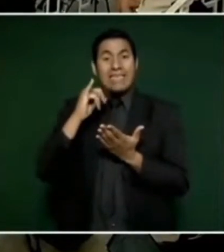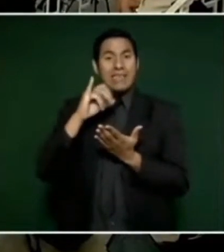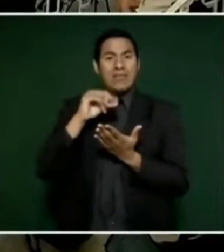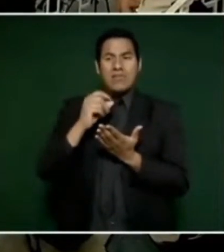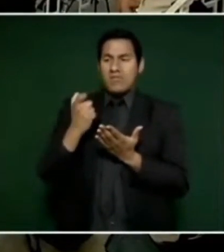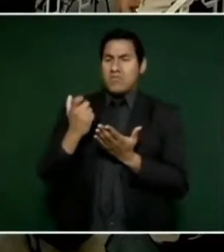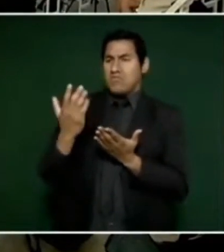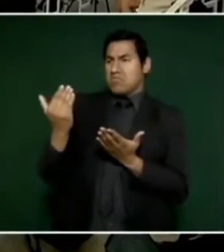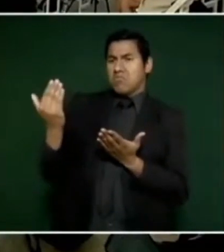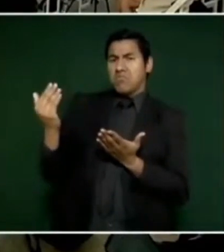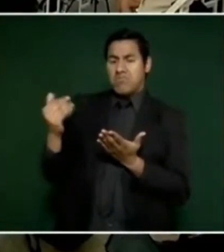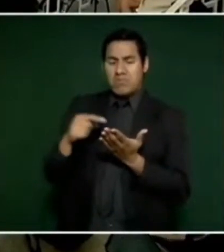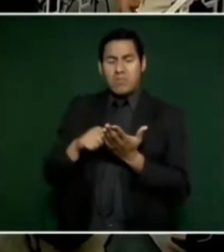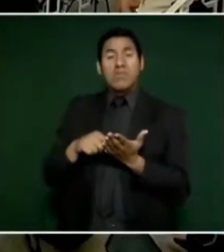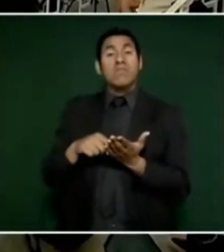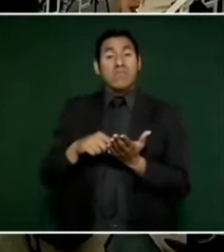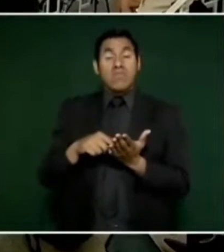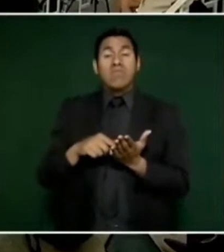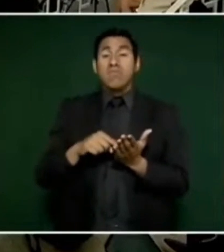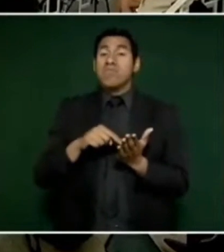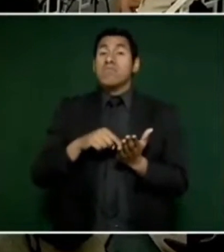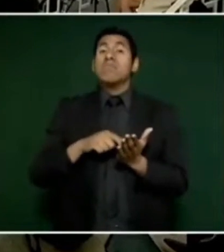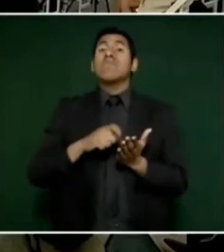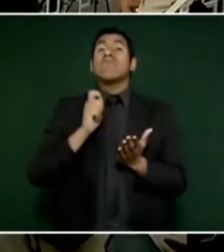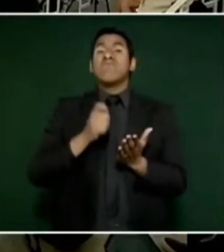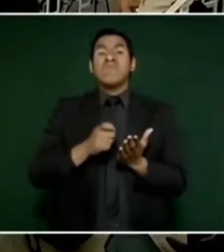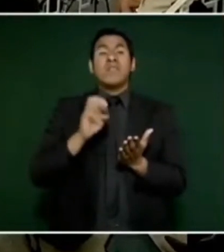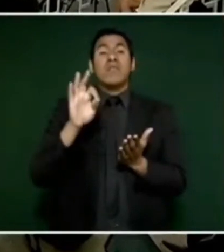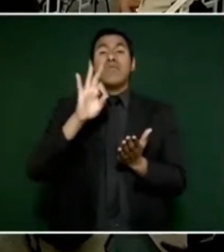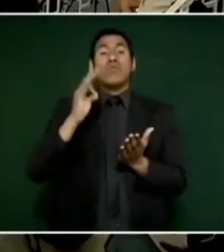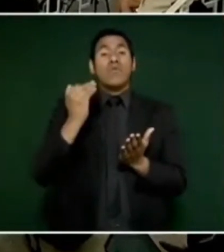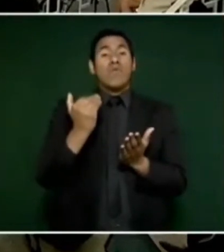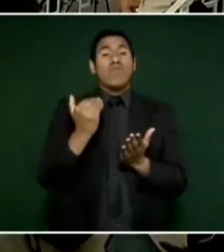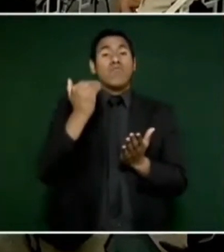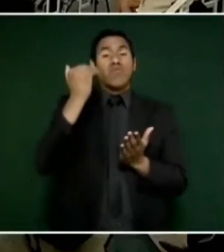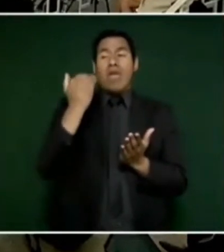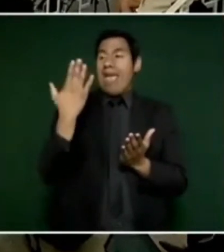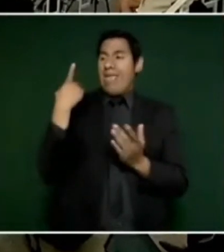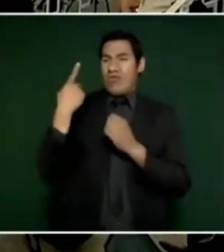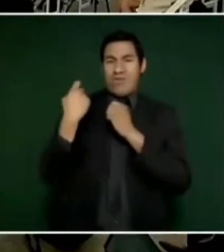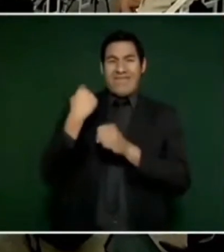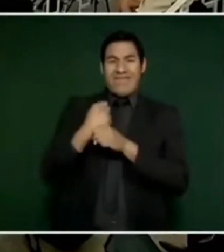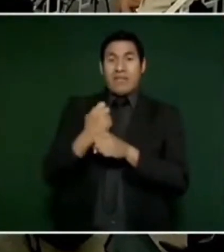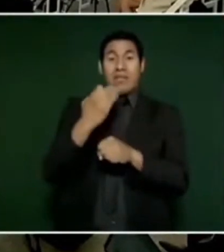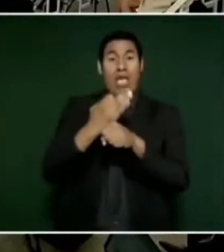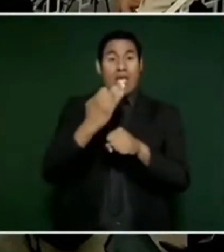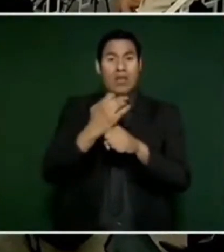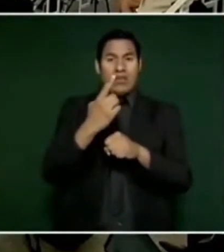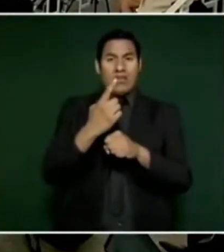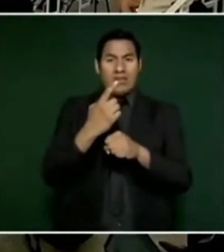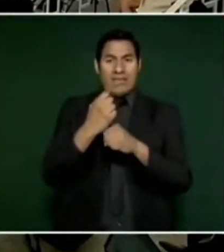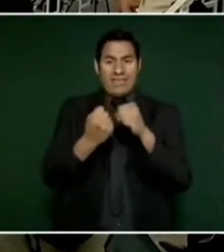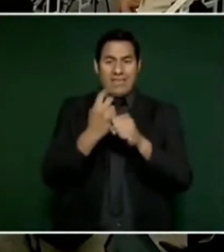Estamos arriba de lo del año pasado.